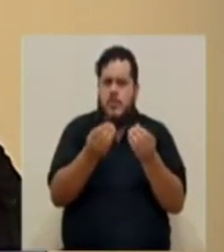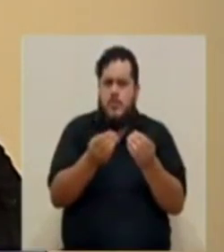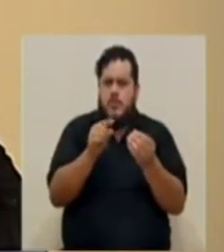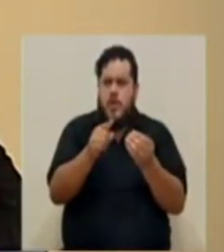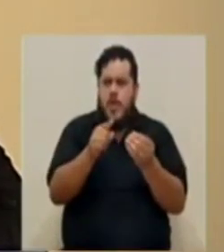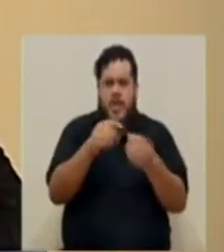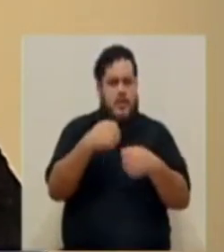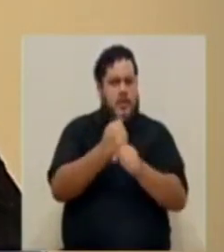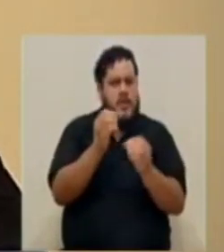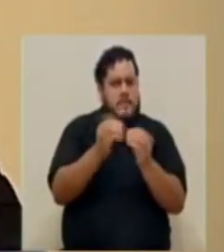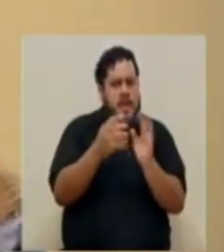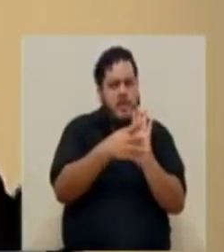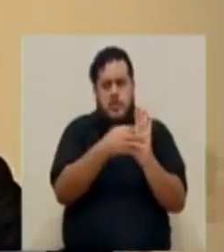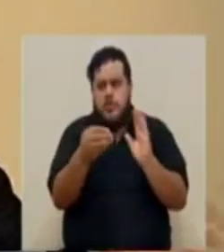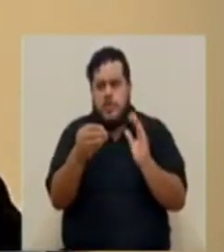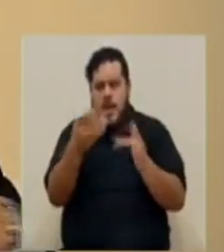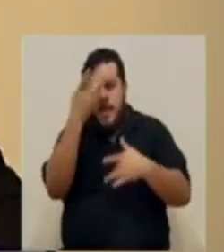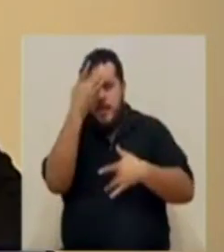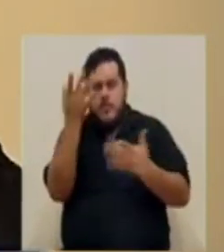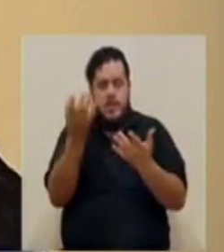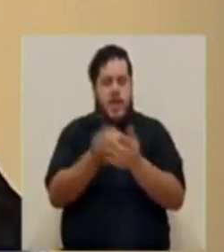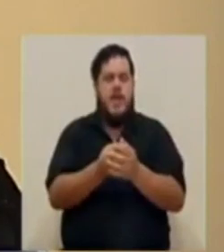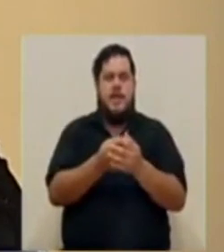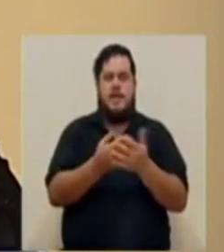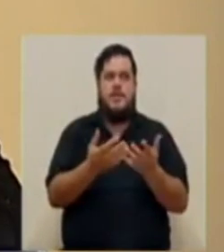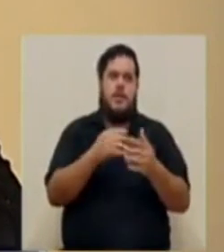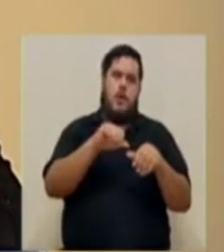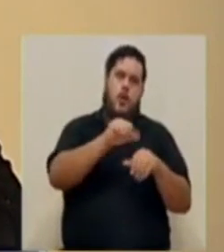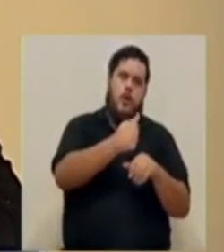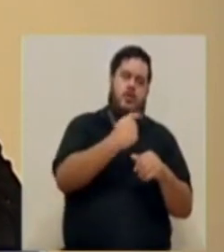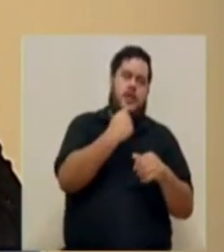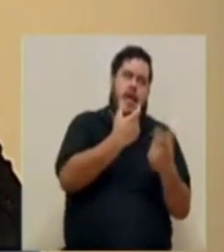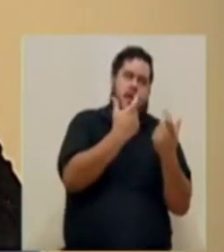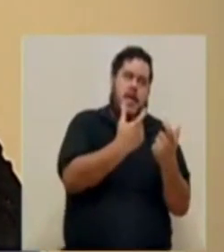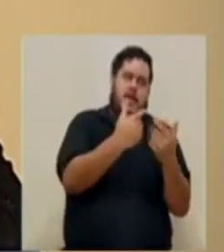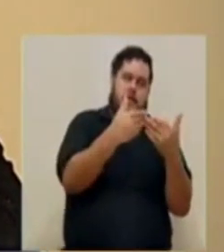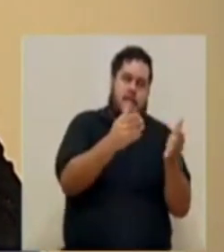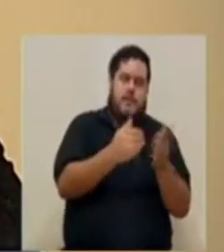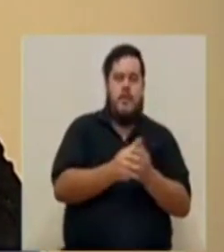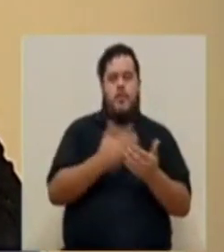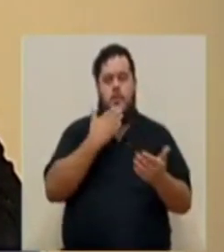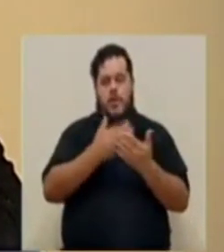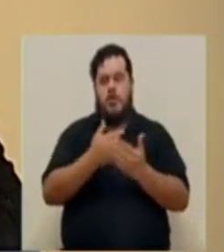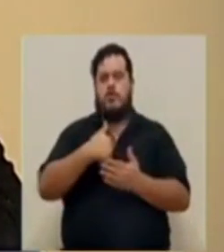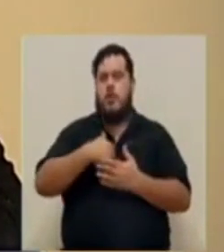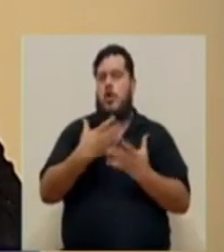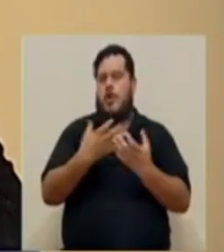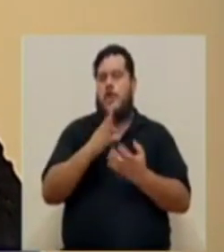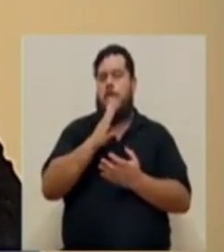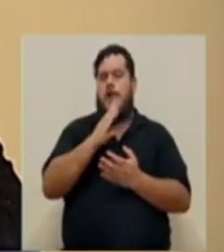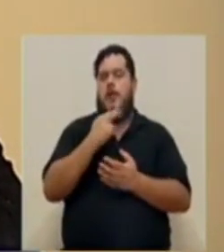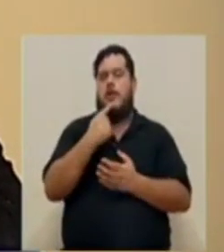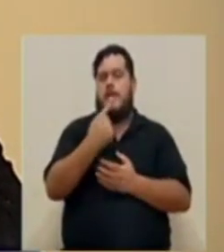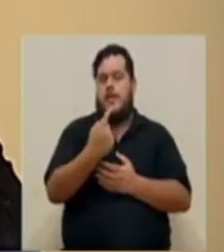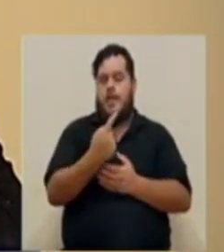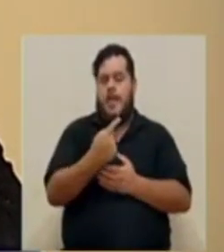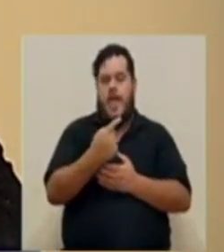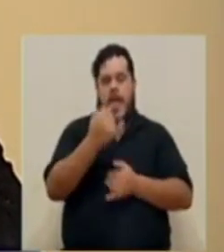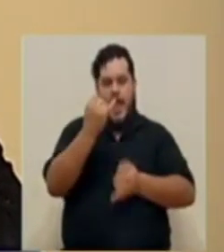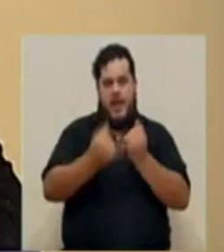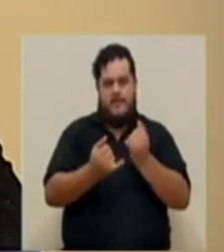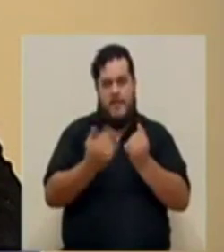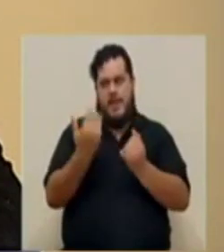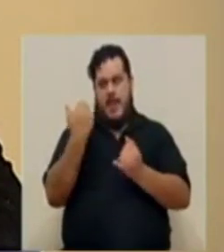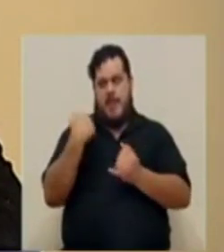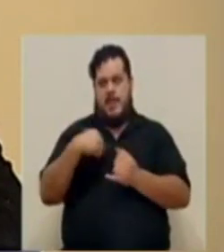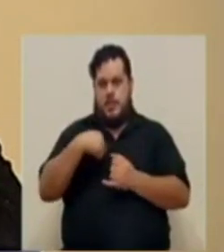va a causar más contagios? Y otras dicen, ¿qué dicha que están abriendo? Quiero retomar lo que dije al final de mi primera intervención en